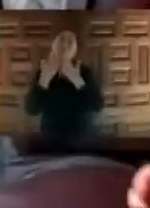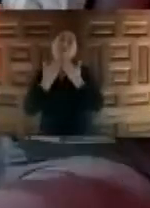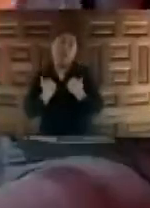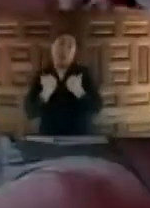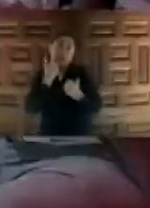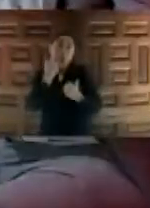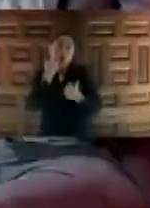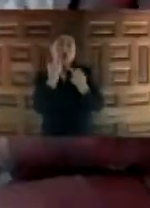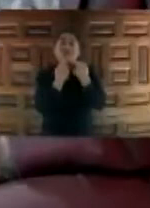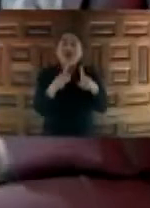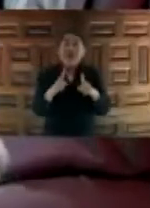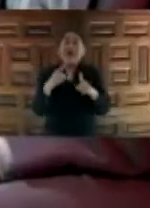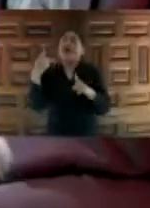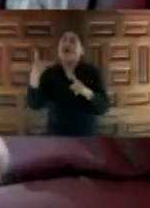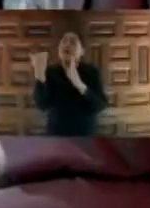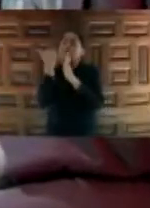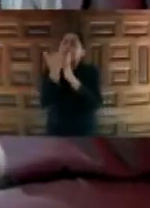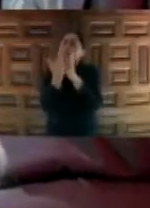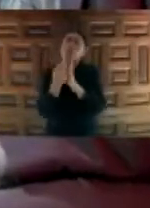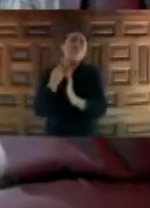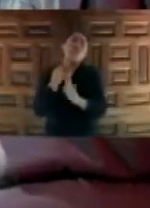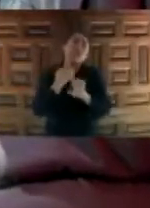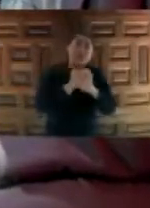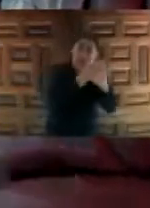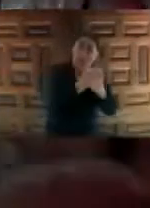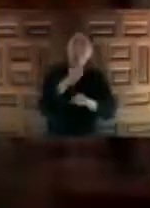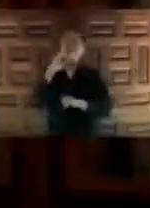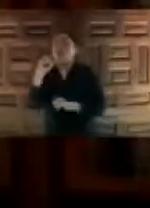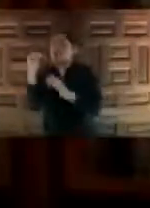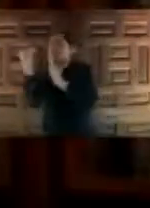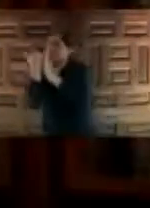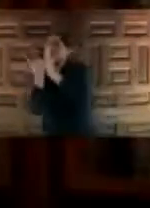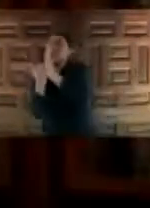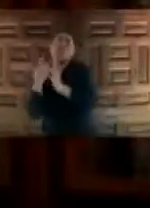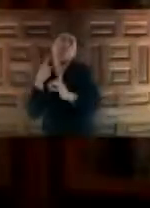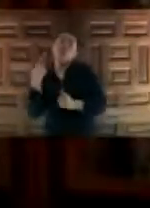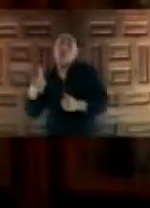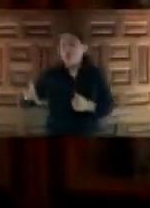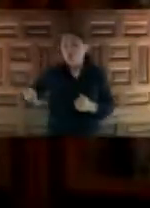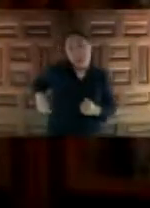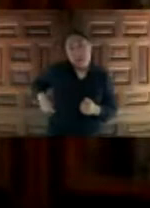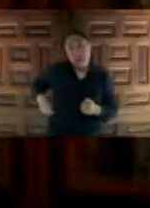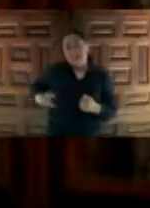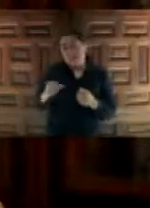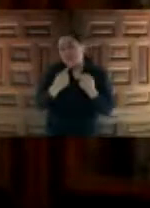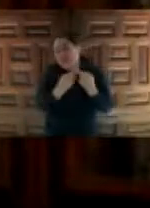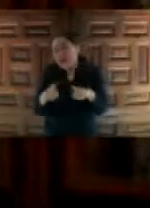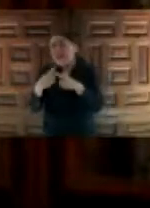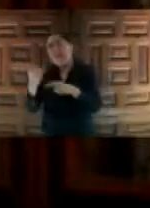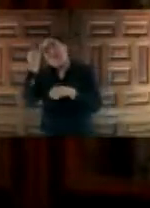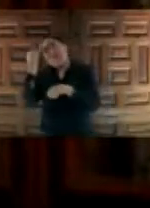con políticas de Estado o políticas estatales, hay políticas gubernamentales muy específicas relacionadas con